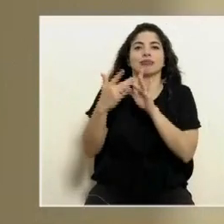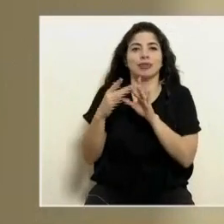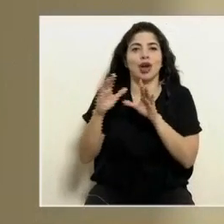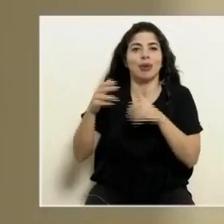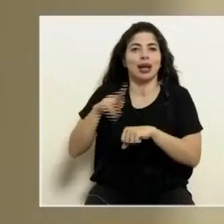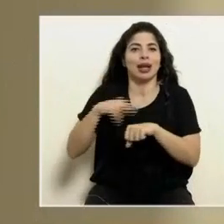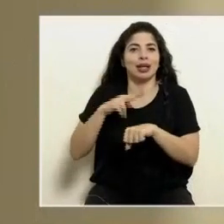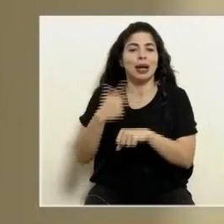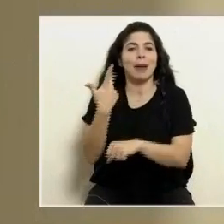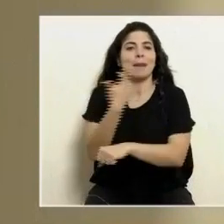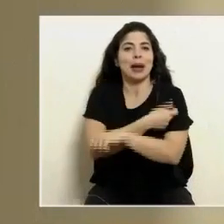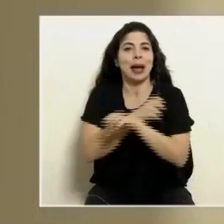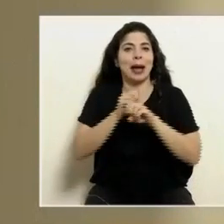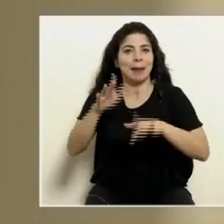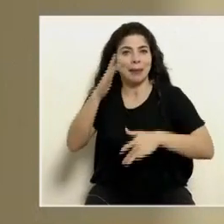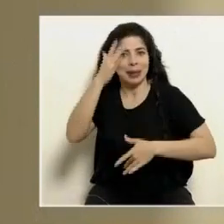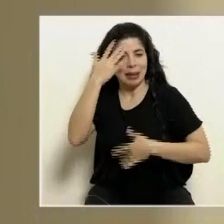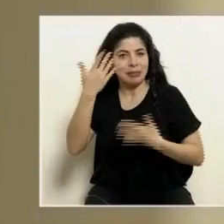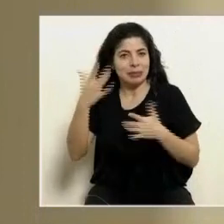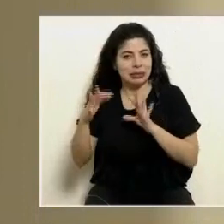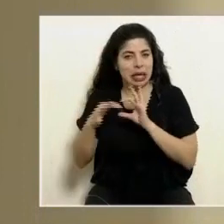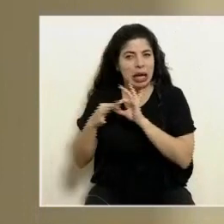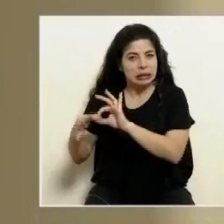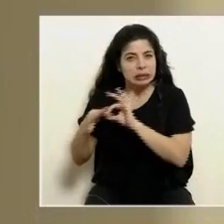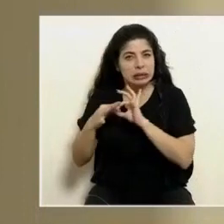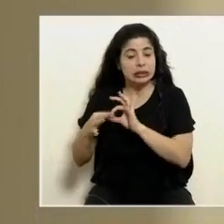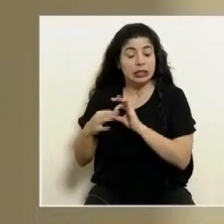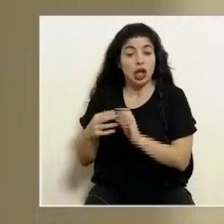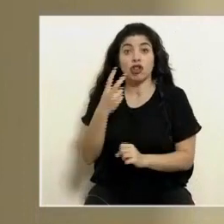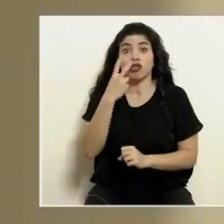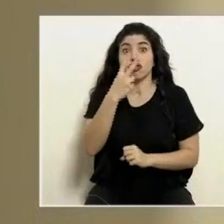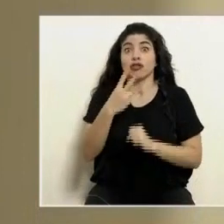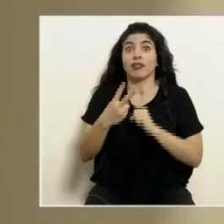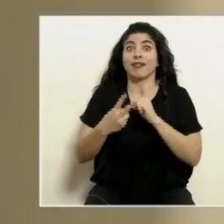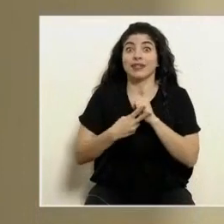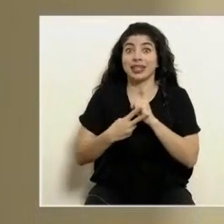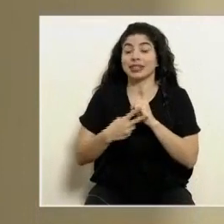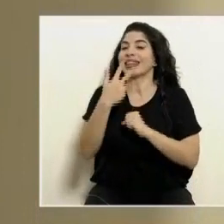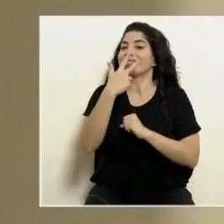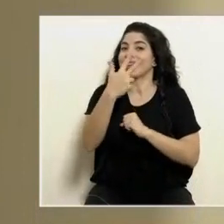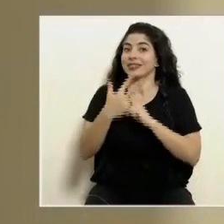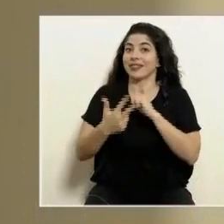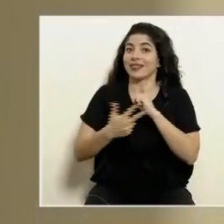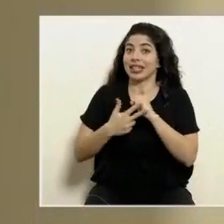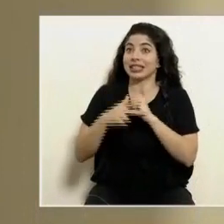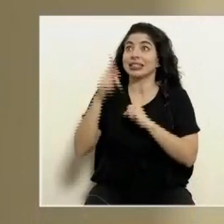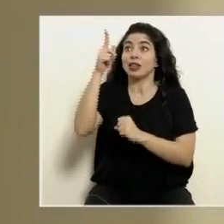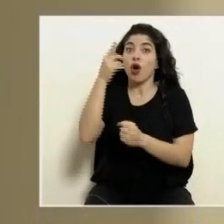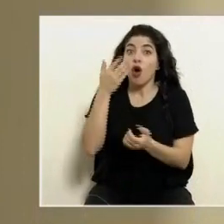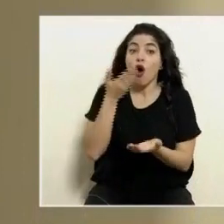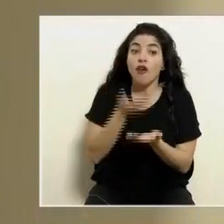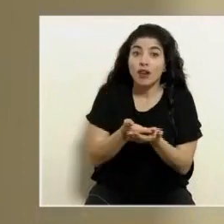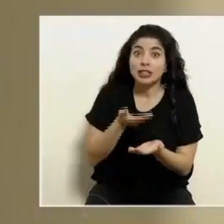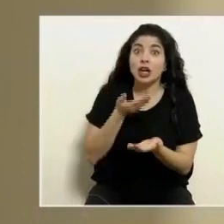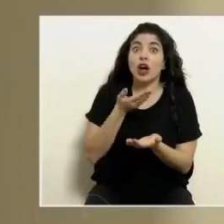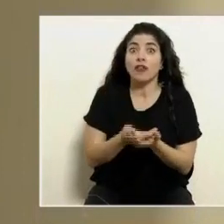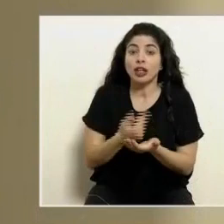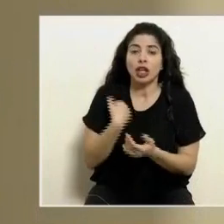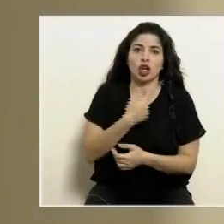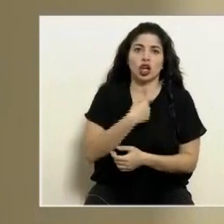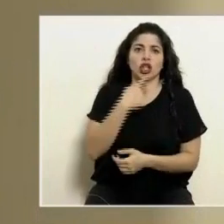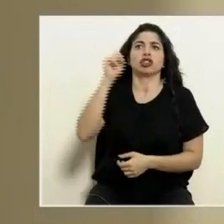de Vacunación y Epidemiología, y como le he mencionado, las tres ventanas que nos han ofrecido las